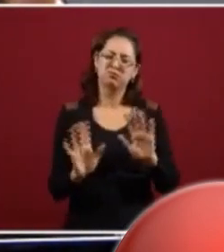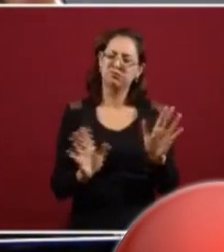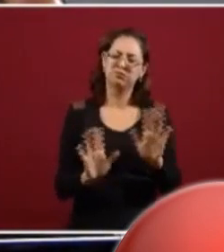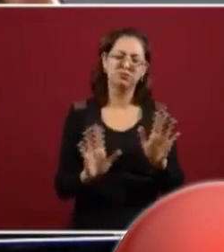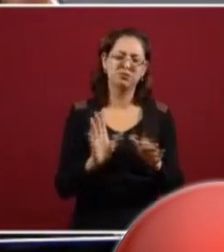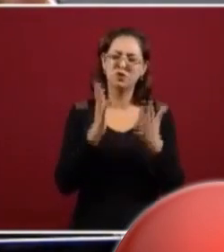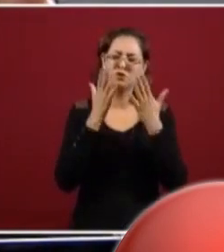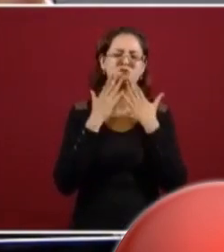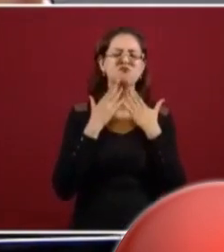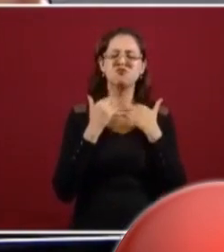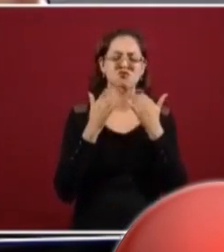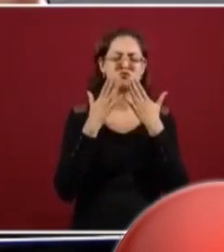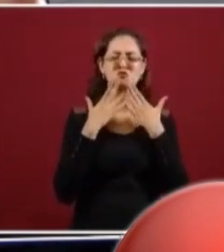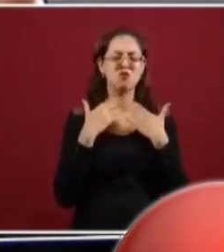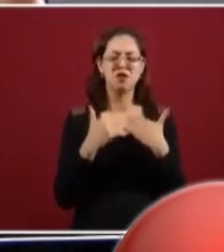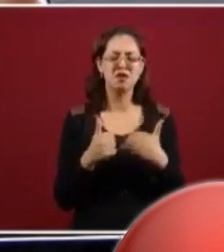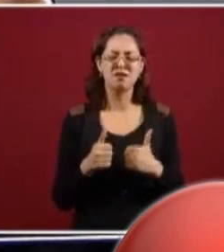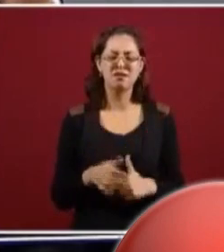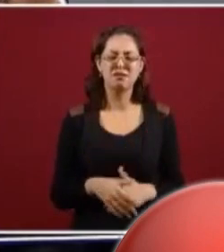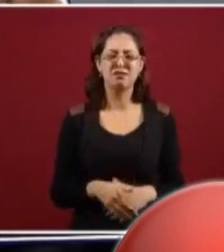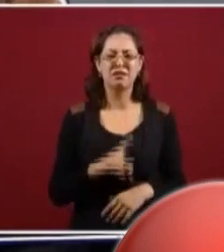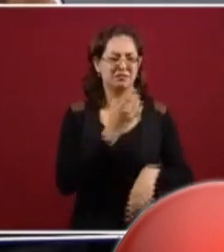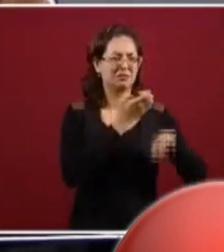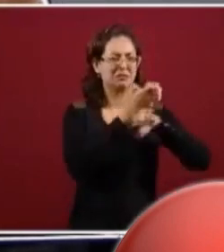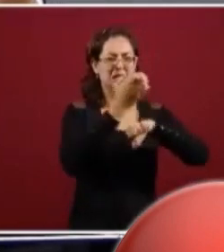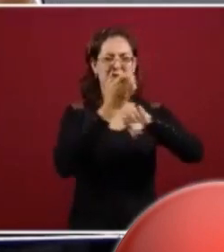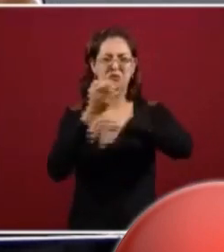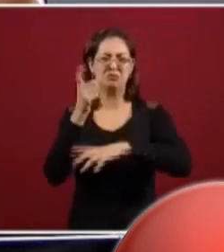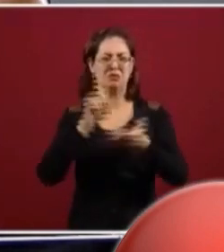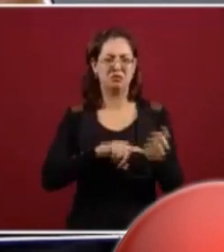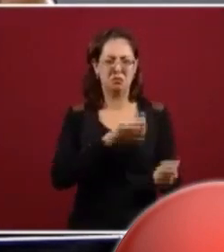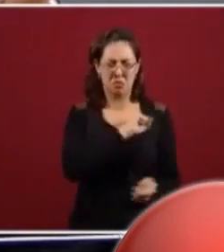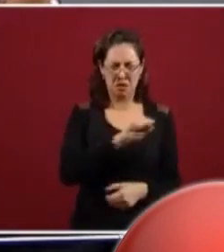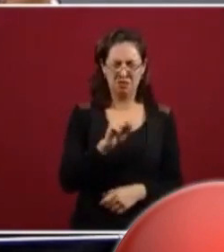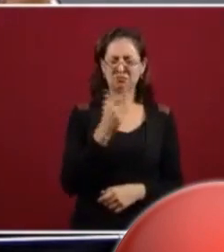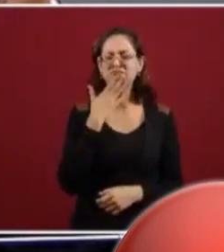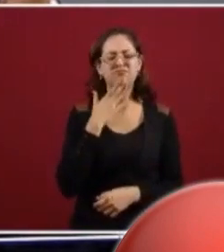en las autoridades estatales.